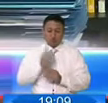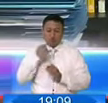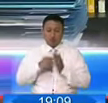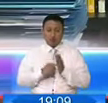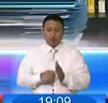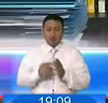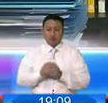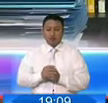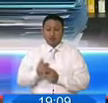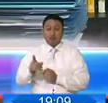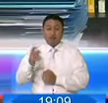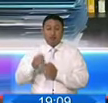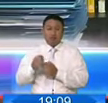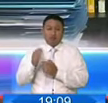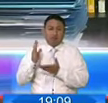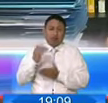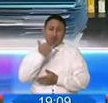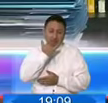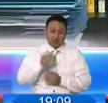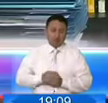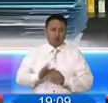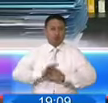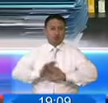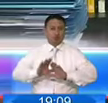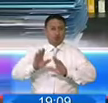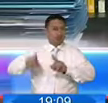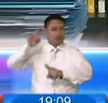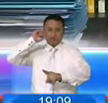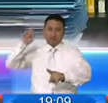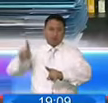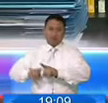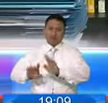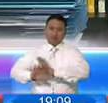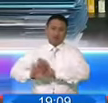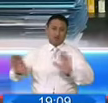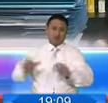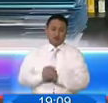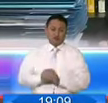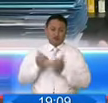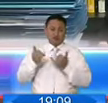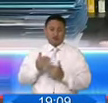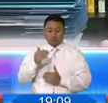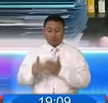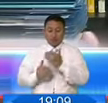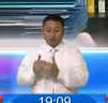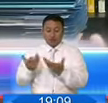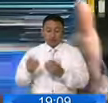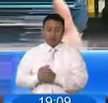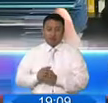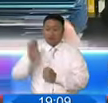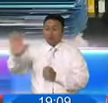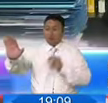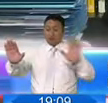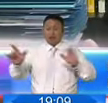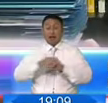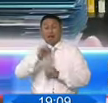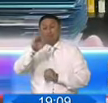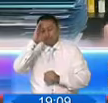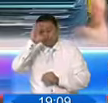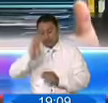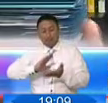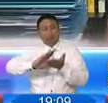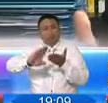envase diplomático sino más bien de una inconformidad todo depende de cómo se desarrolle a lo mejor lo de estado dice bueno disculpe no sé